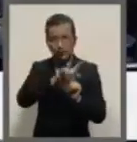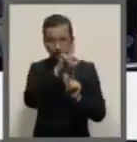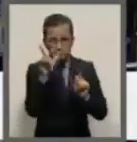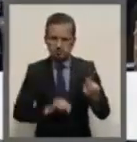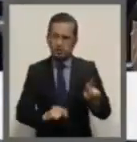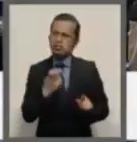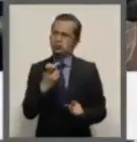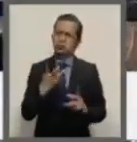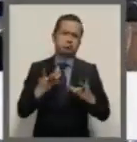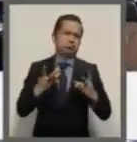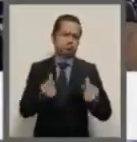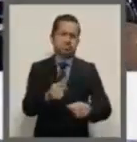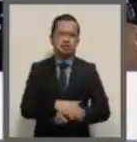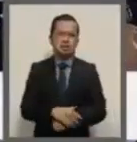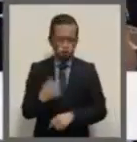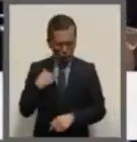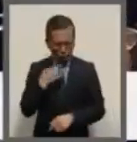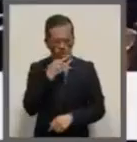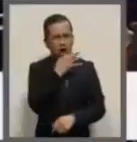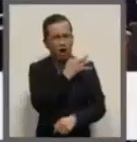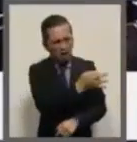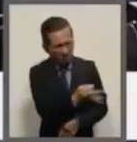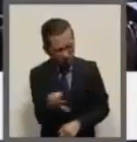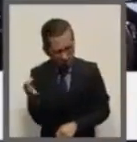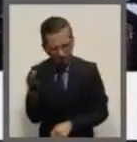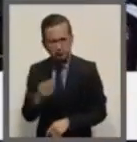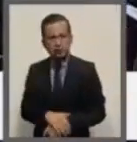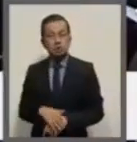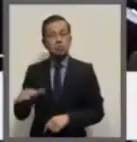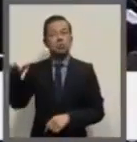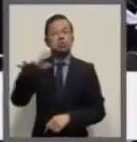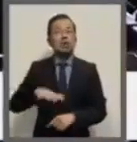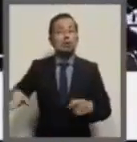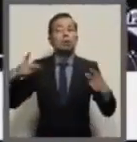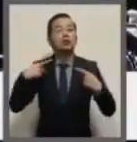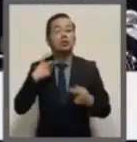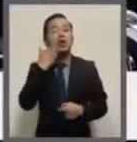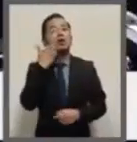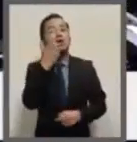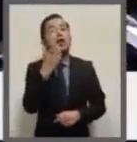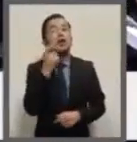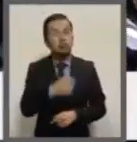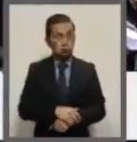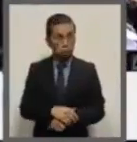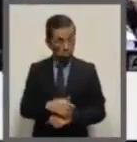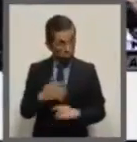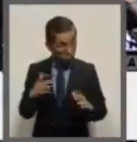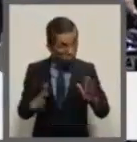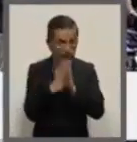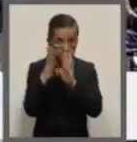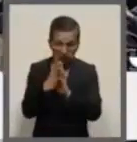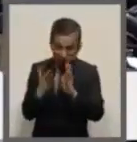Les informo, señores, les informo, la ciudadanía quiere una democracia más barata y eficaz.